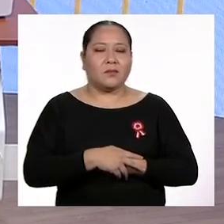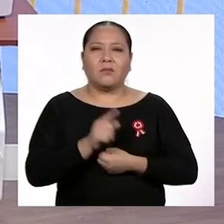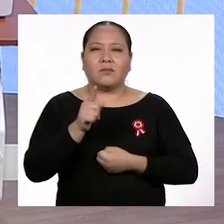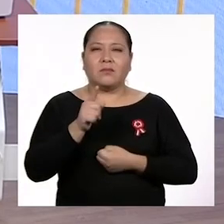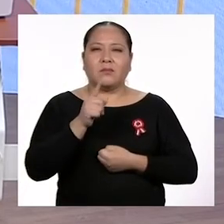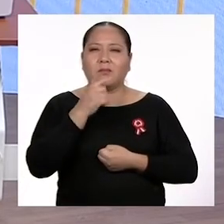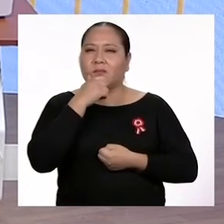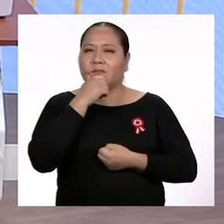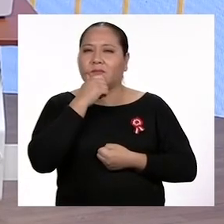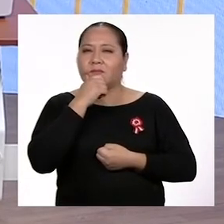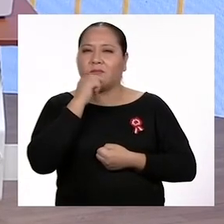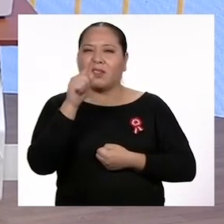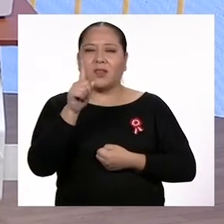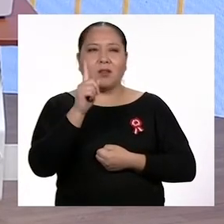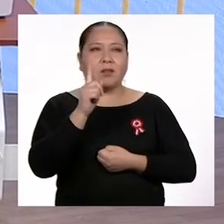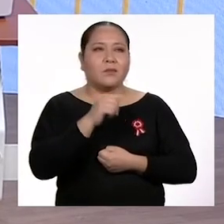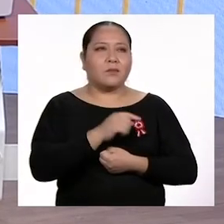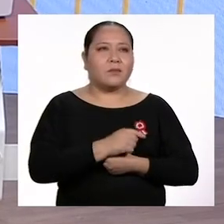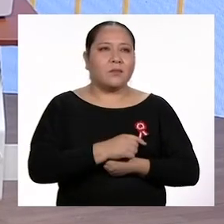Uy, ese no.